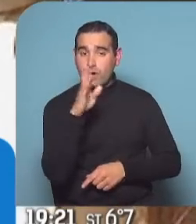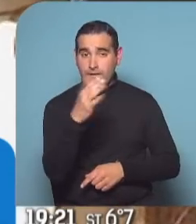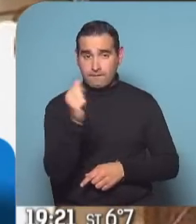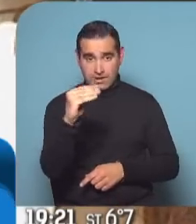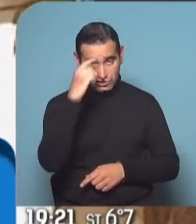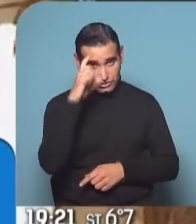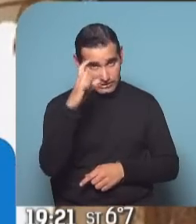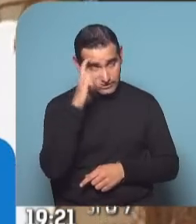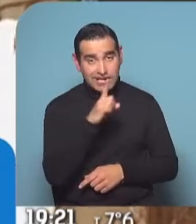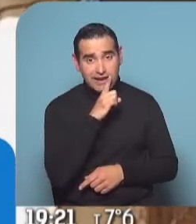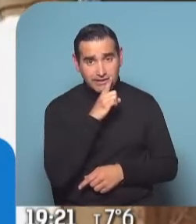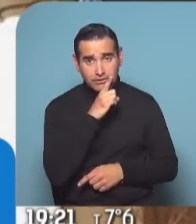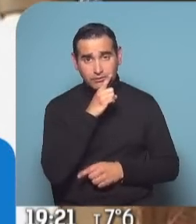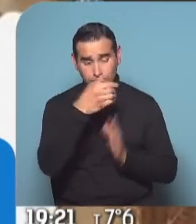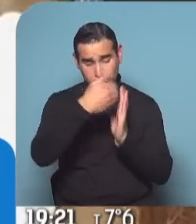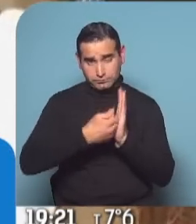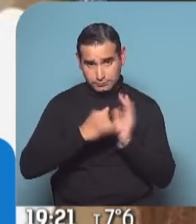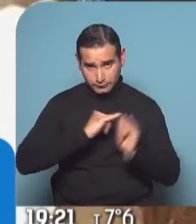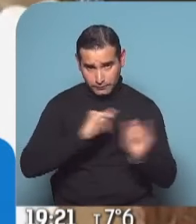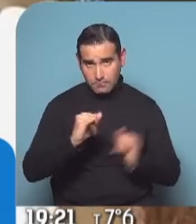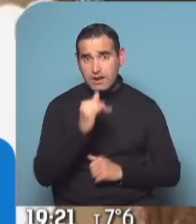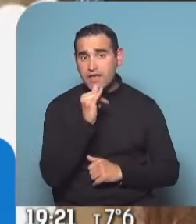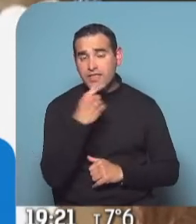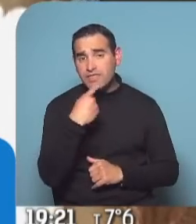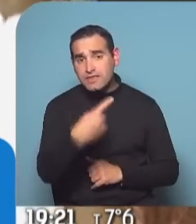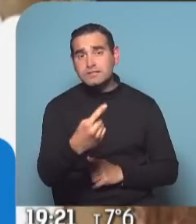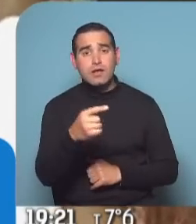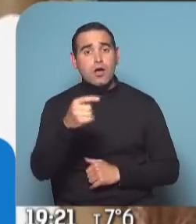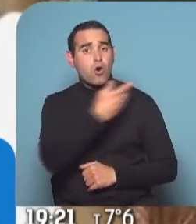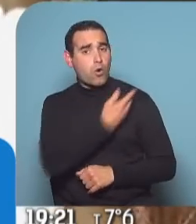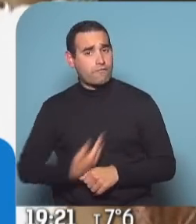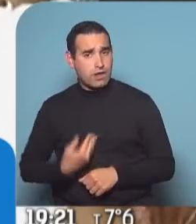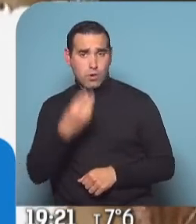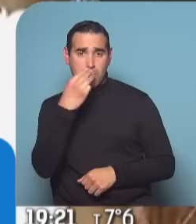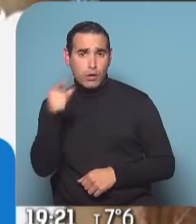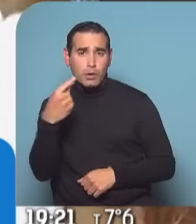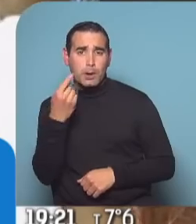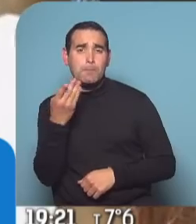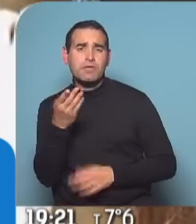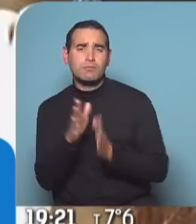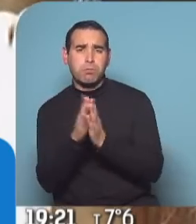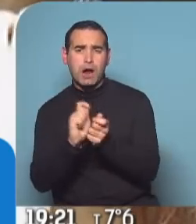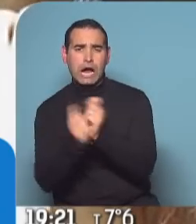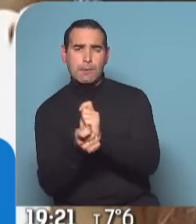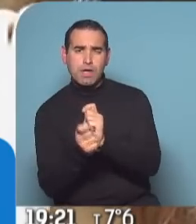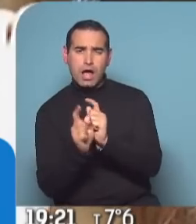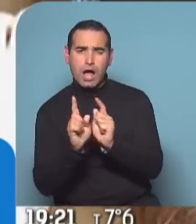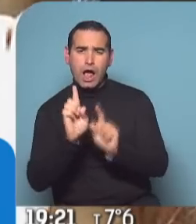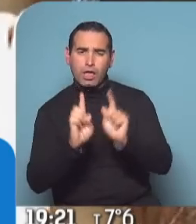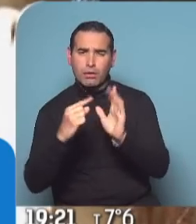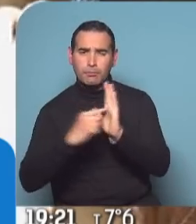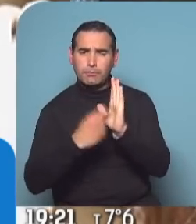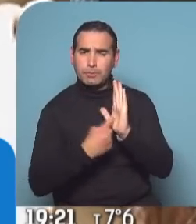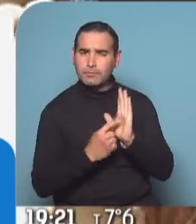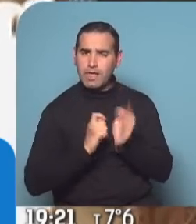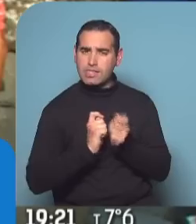comunicado, señaló que el gobierno de Maduro pidió corregir algunos puntos del informe. Bachelet